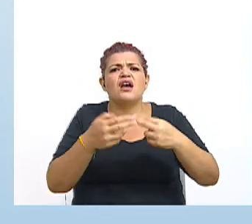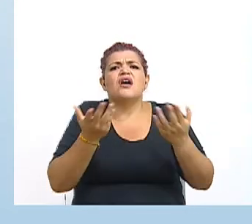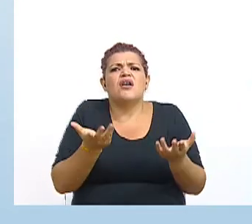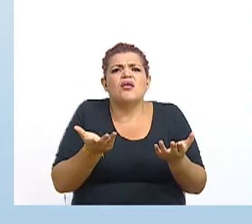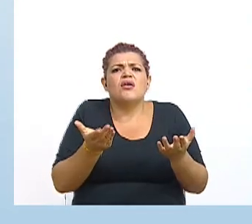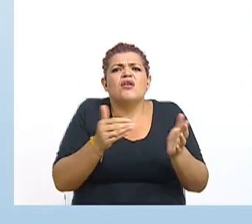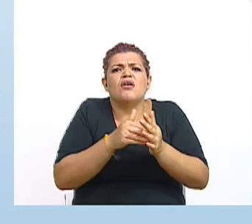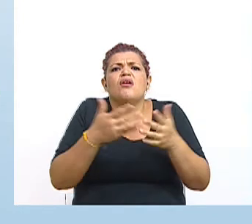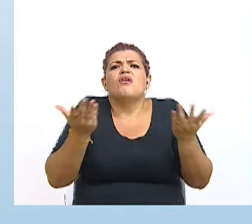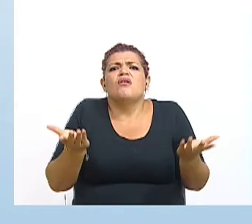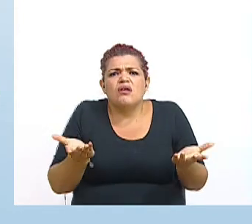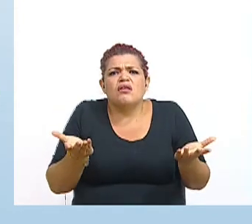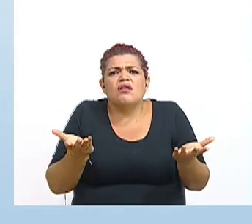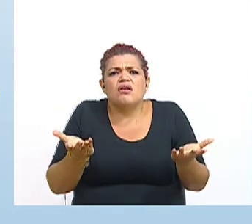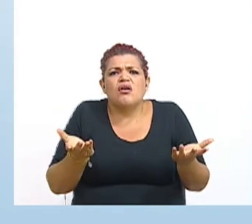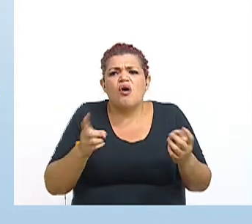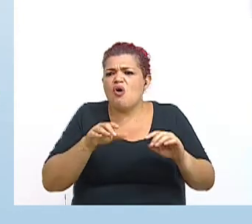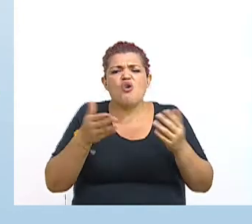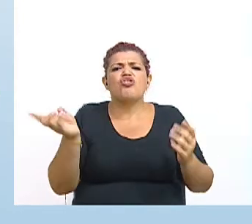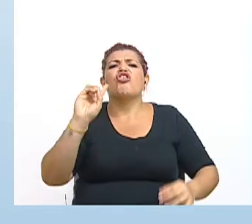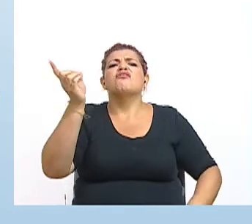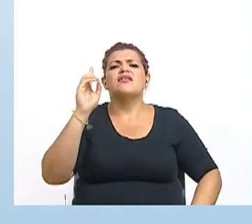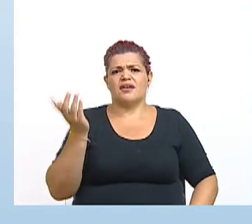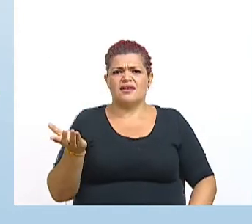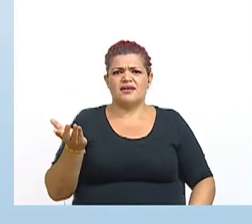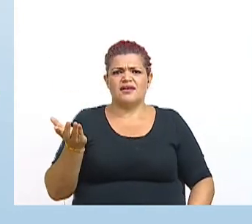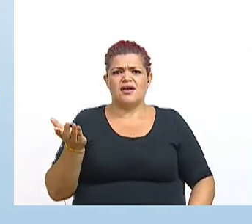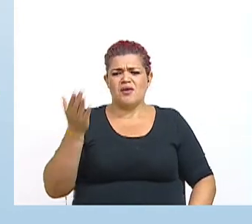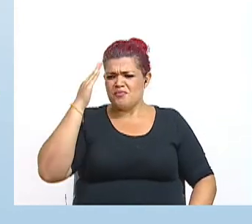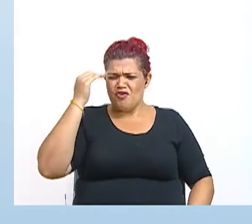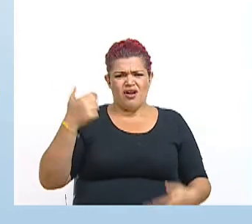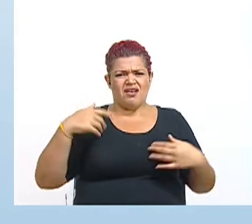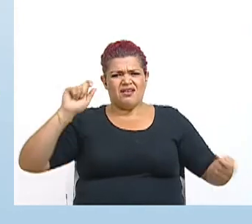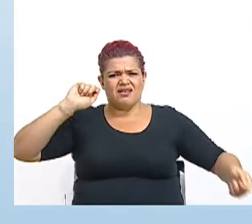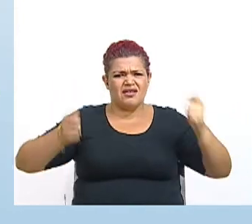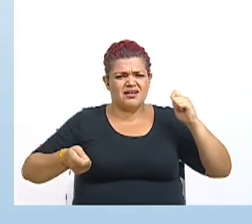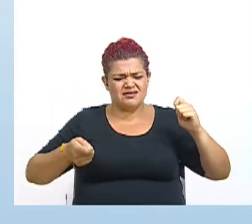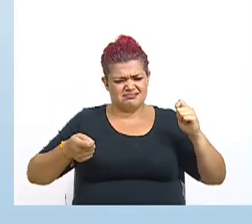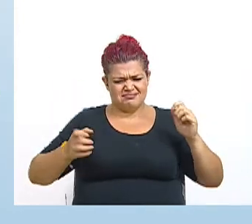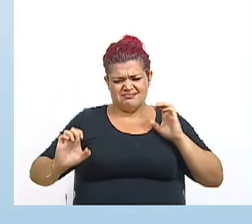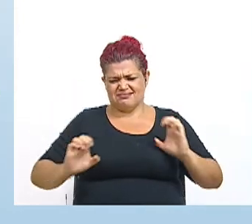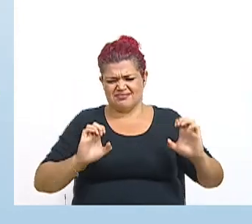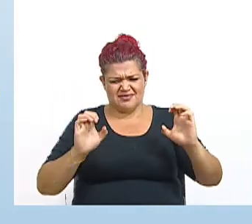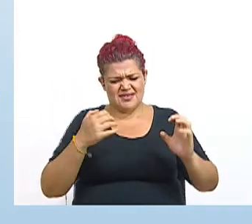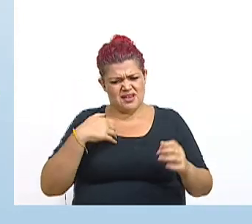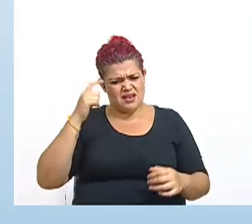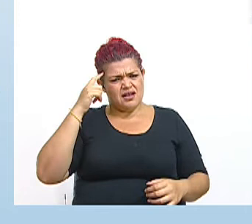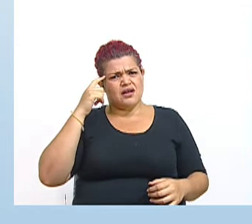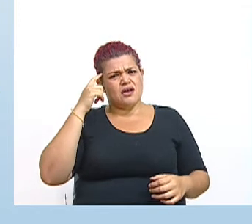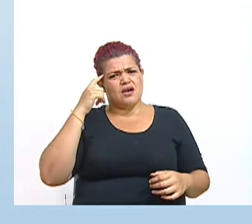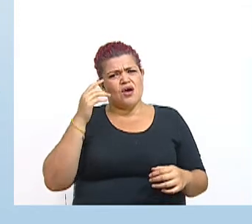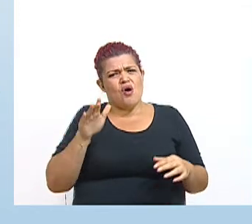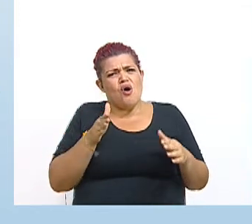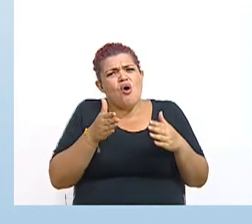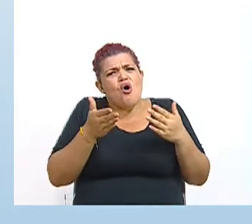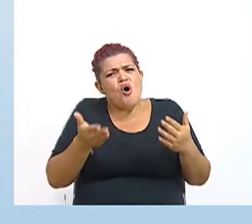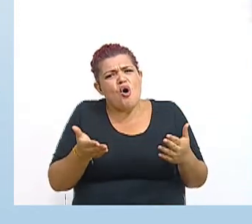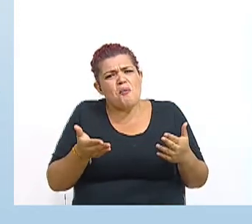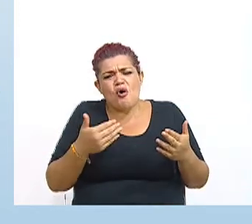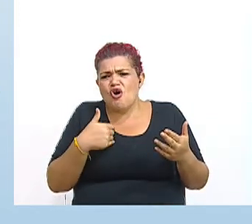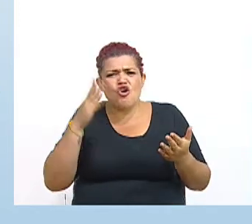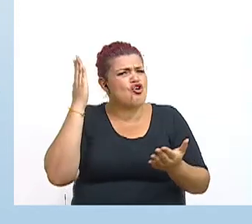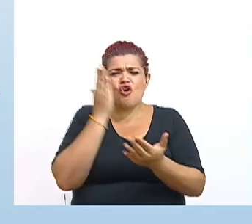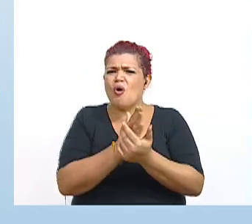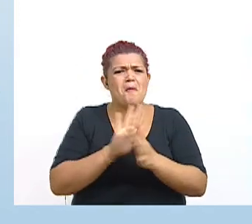la practicamos, la desarrollamos diariamente. ¿Por qué no cambiar de estrategia y pensar en cómo luchar contra el